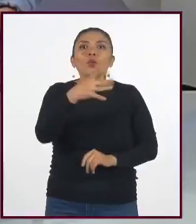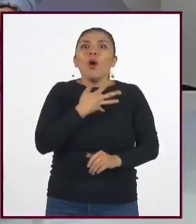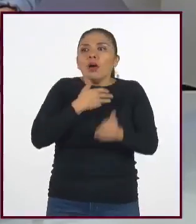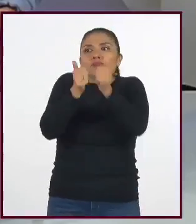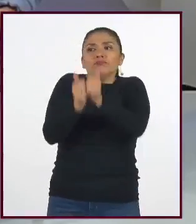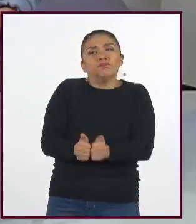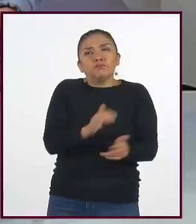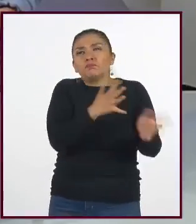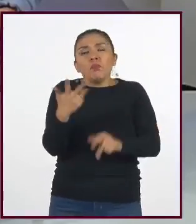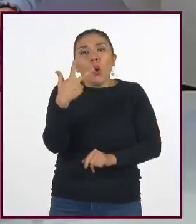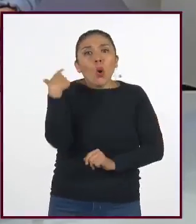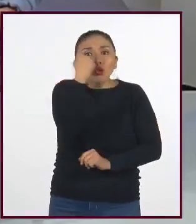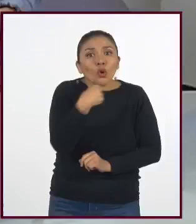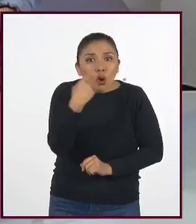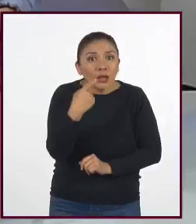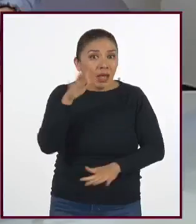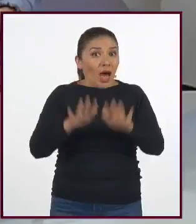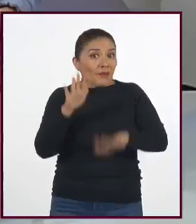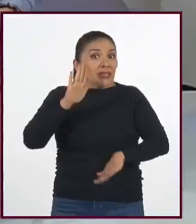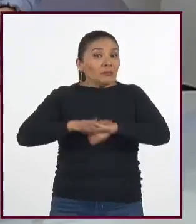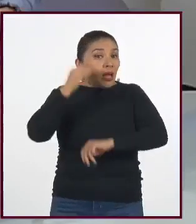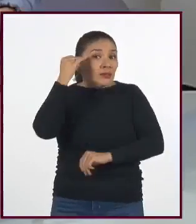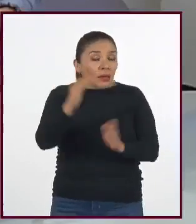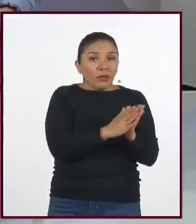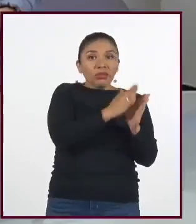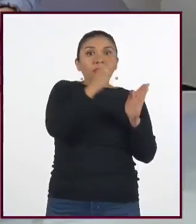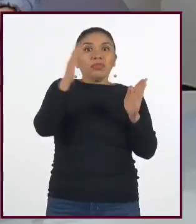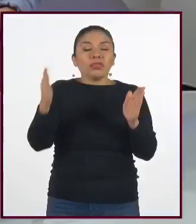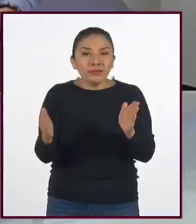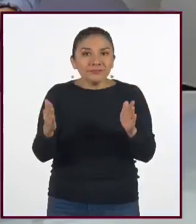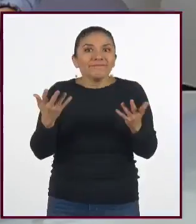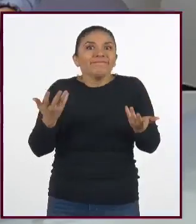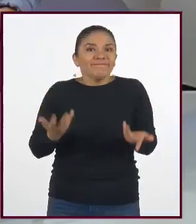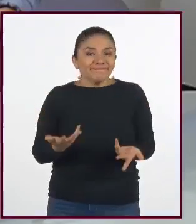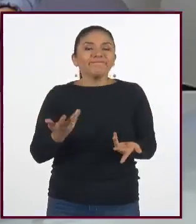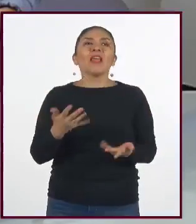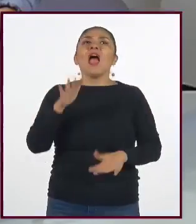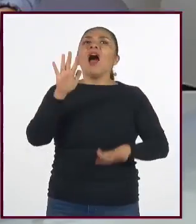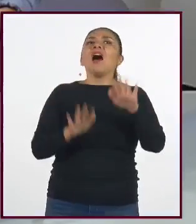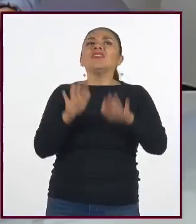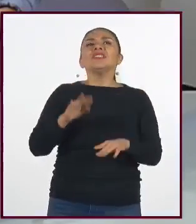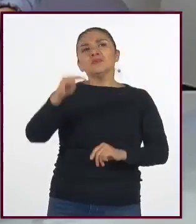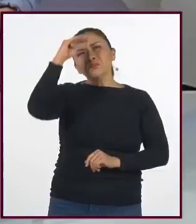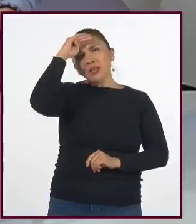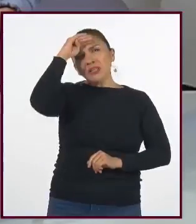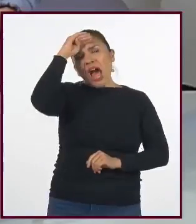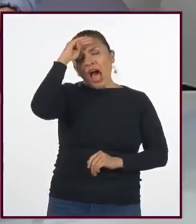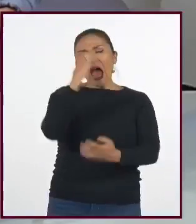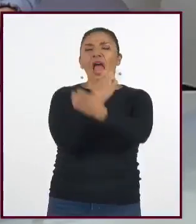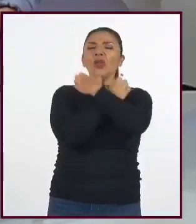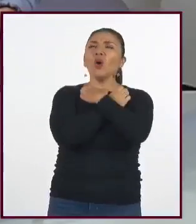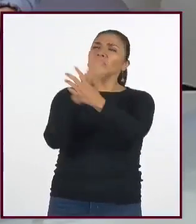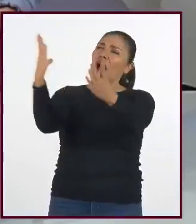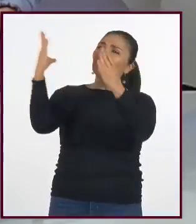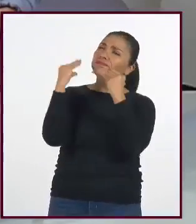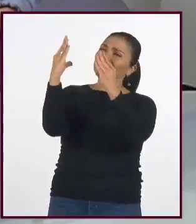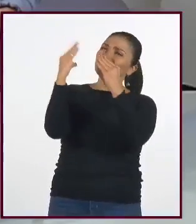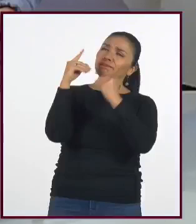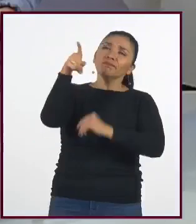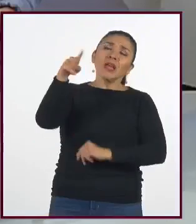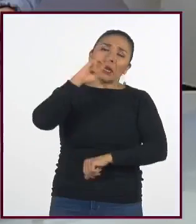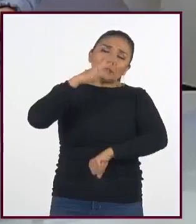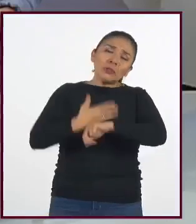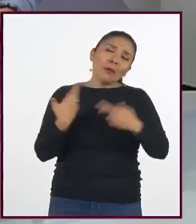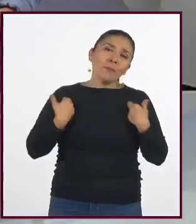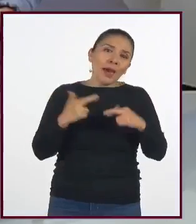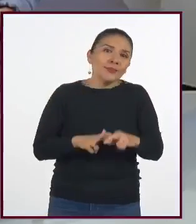horas, ¿no? Y a veces se alarga un poco más. Entonces, muchas veces nada más nos quedamos con la educación académica. De eso se encarga ellos. Y no, también